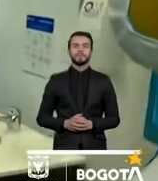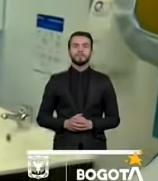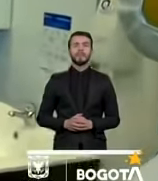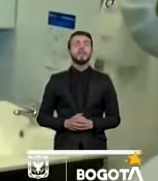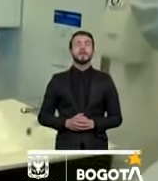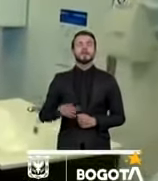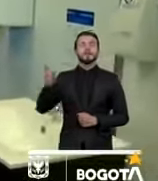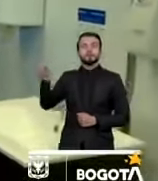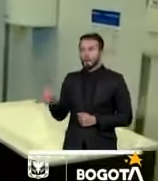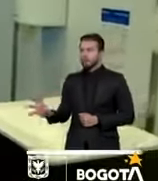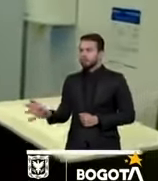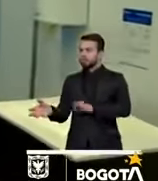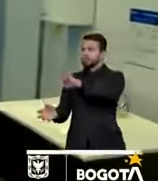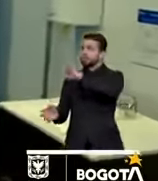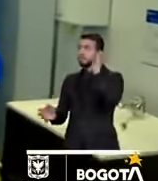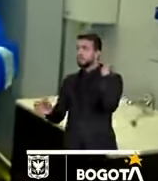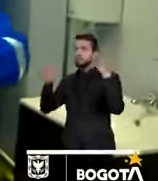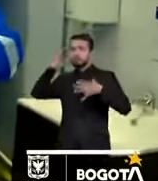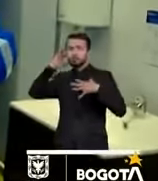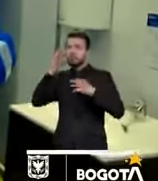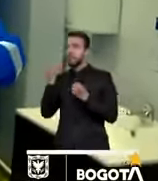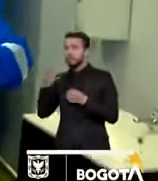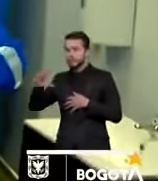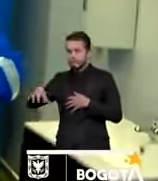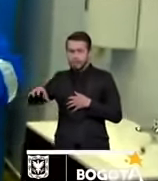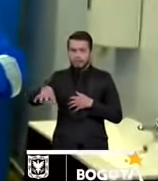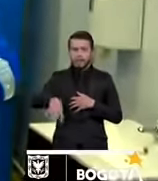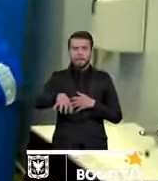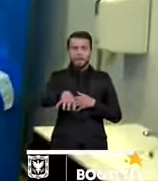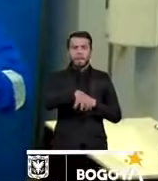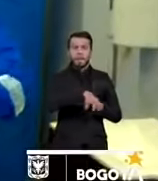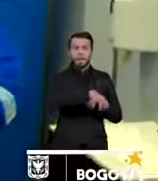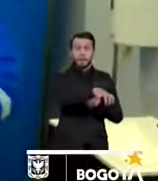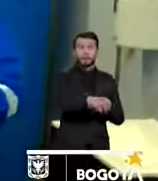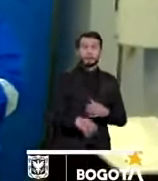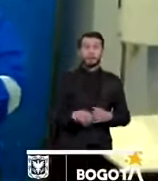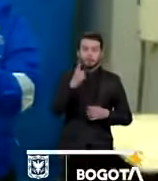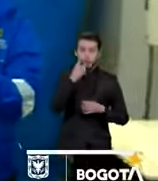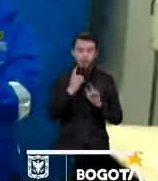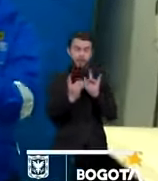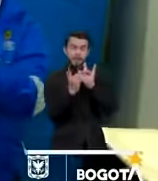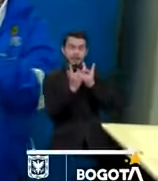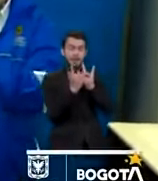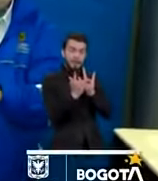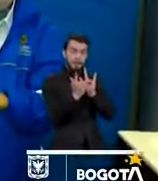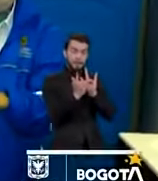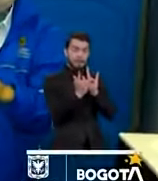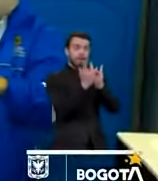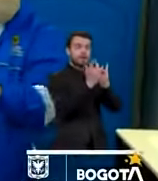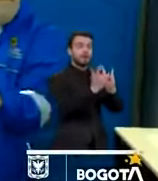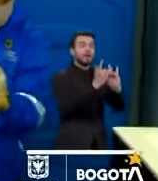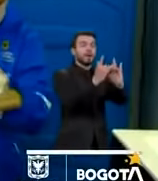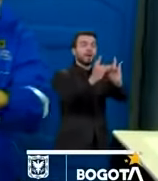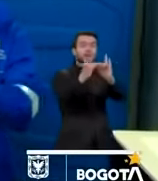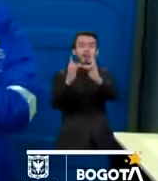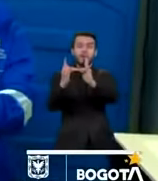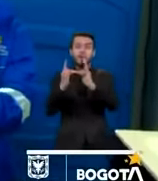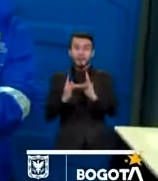instalamos? Hay una ducha, un sanitario por cada 6 camas. Okay. Entonces esto es